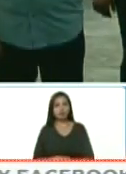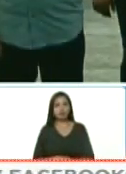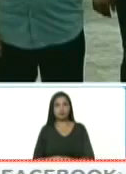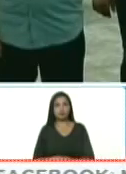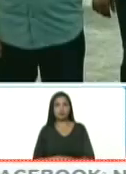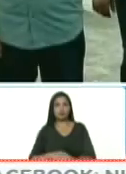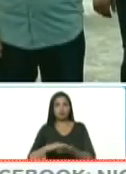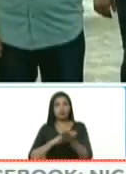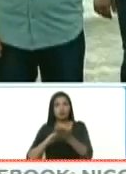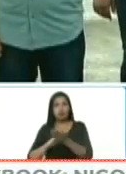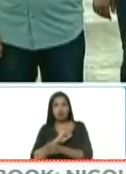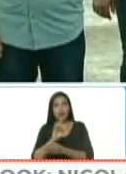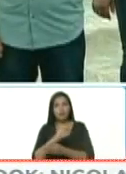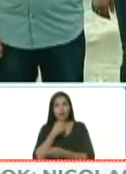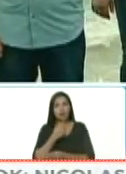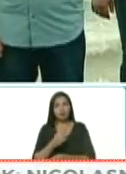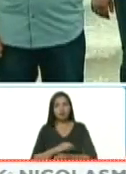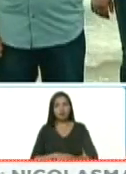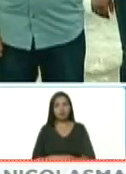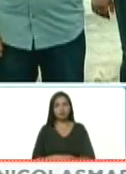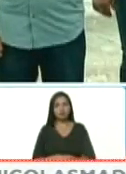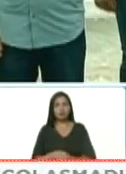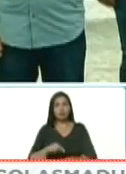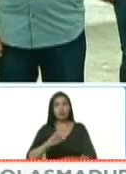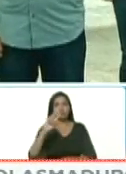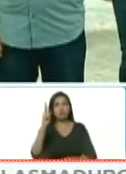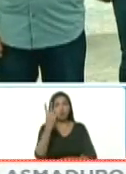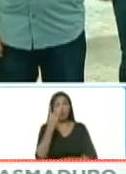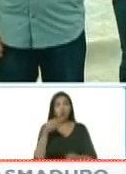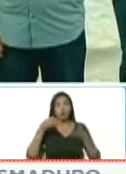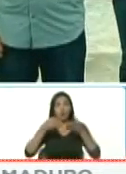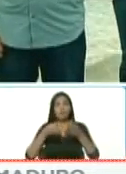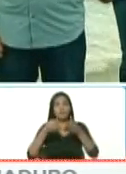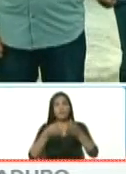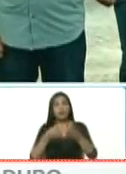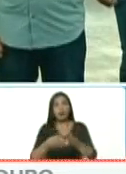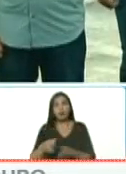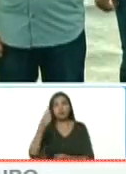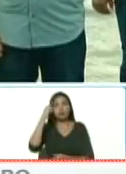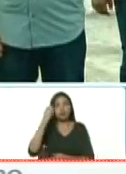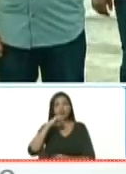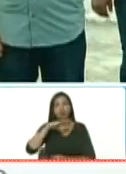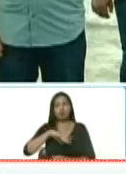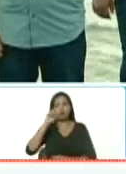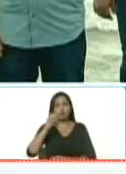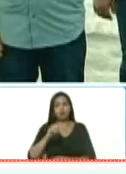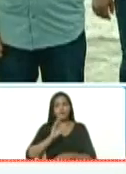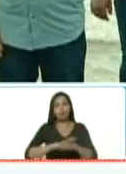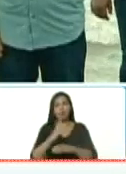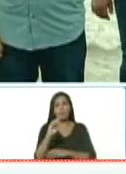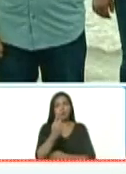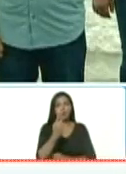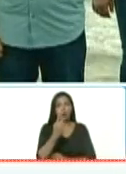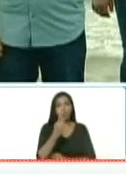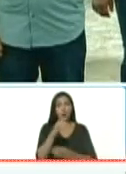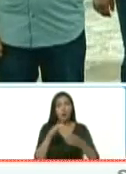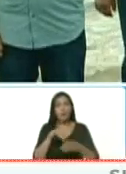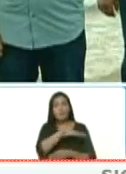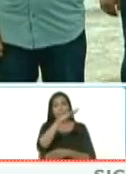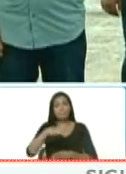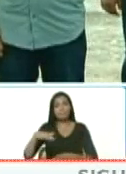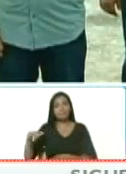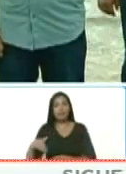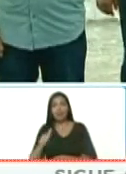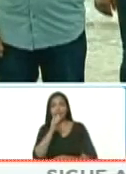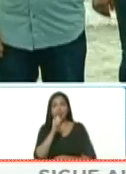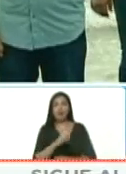Corrijo algo que dije. Este es el segundo barco. Día histórico también. El primero fue Playa El Agua. Vamos